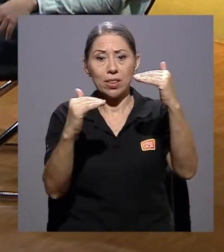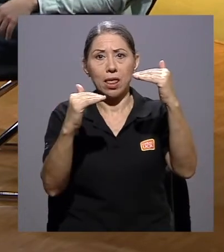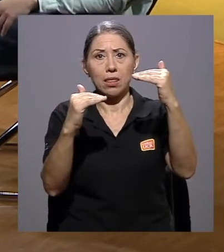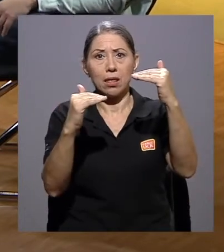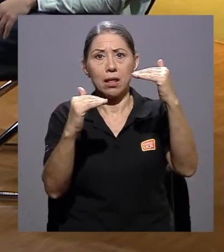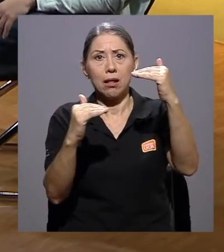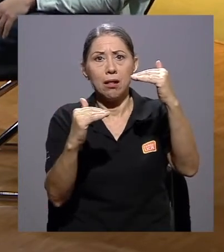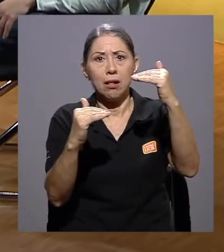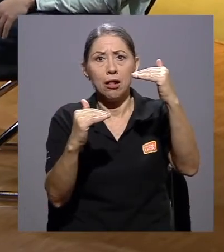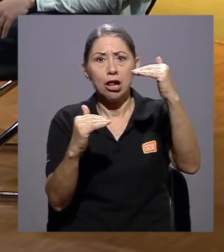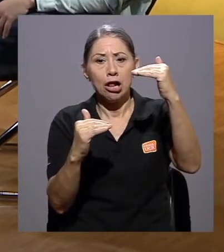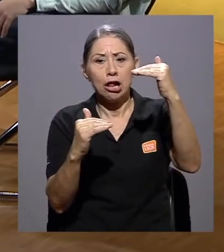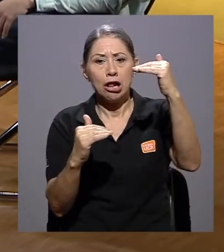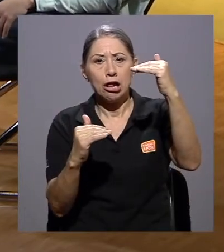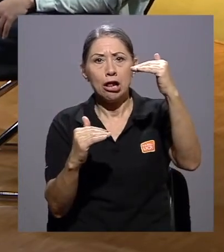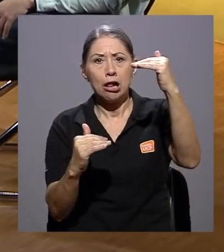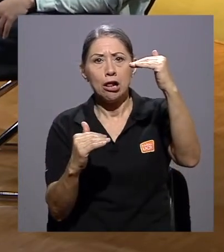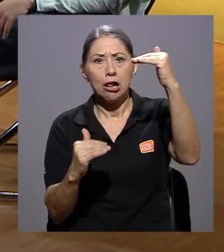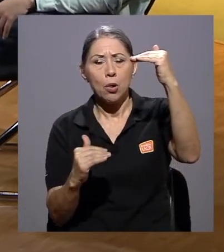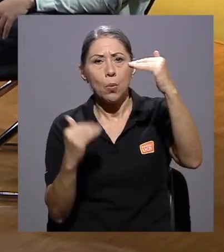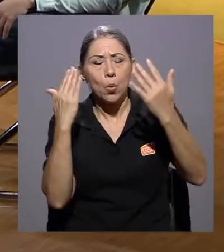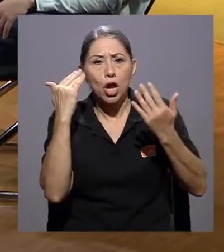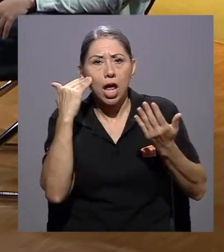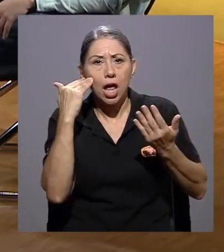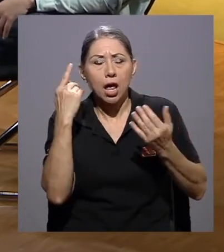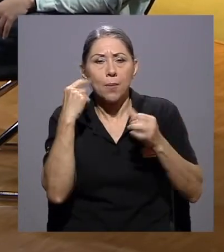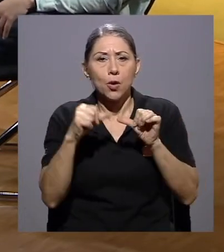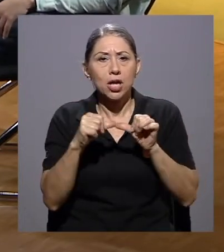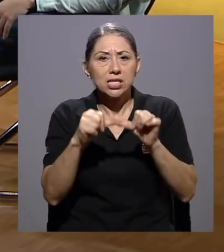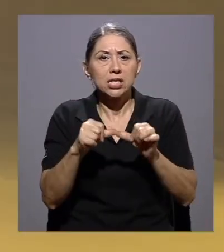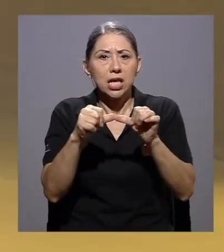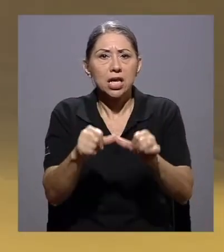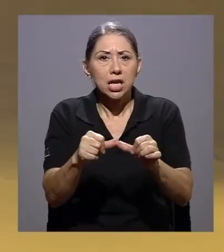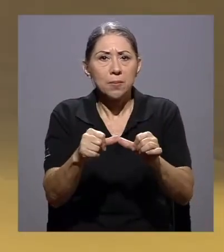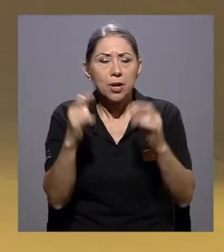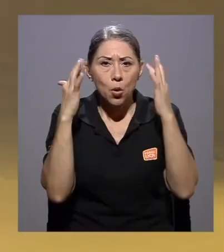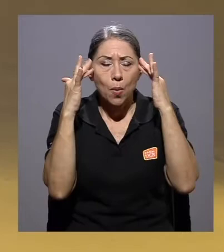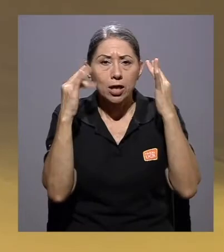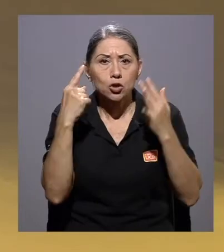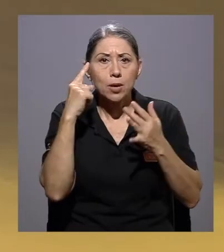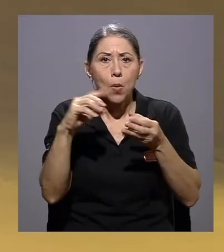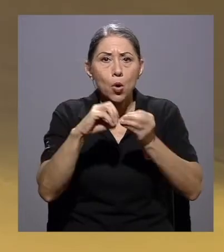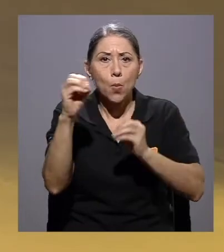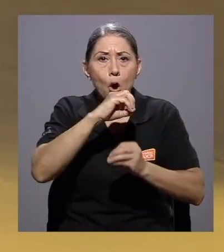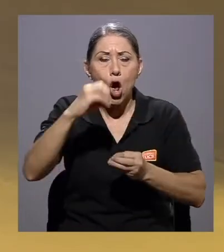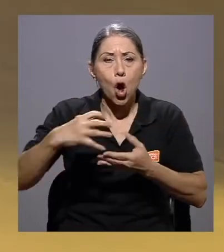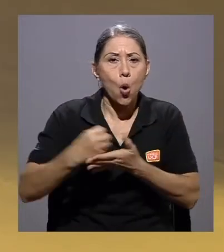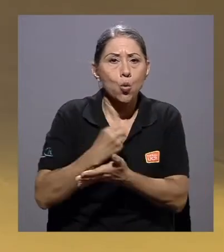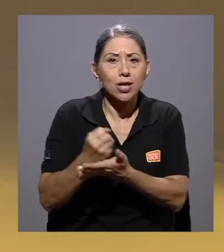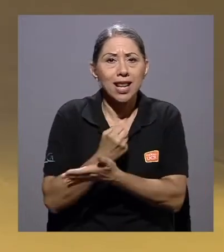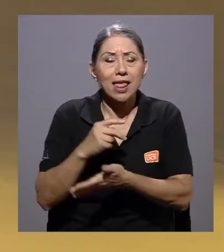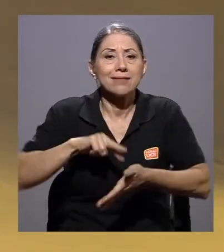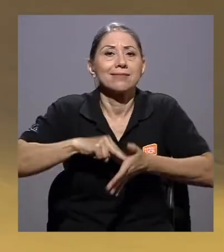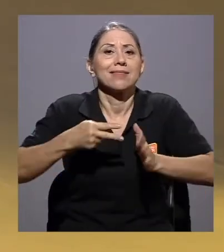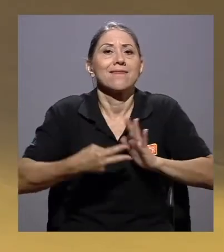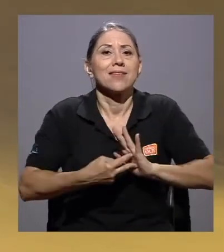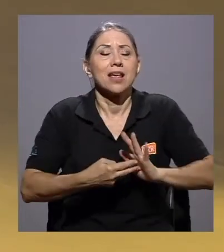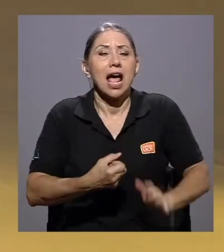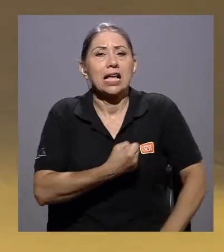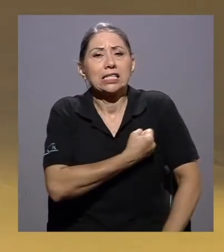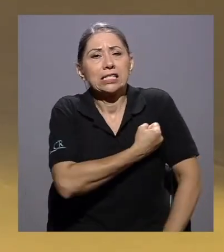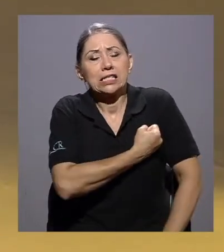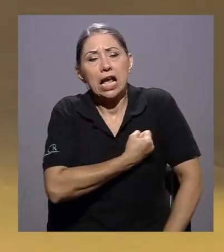precisamente cubrir y seguir preocupándose por las tasas de utilidad lo que implica es sacrificar la